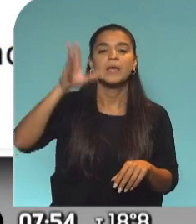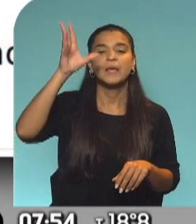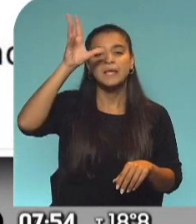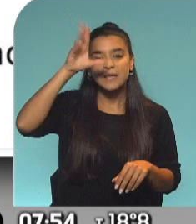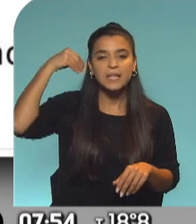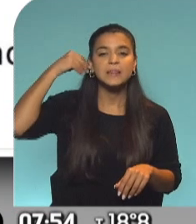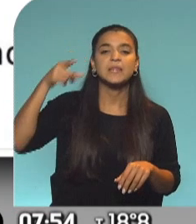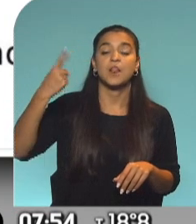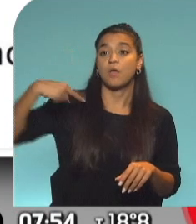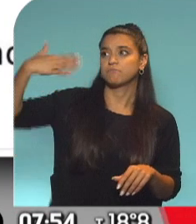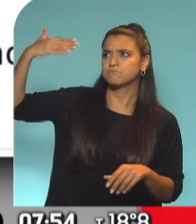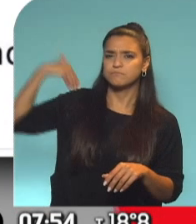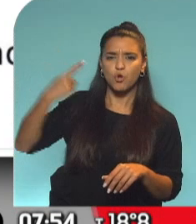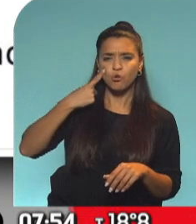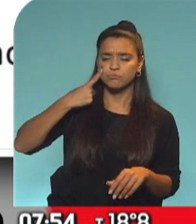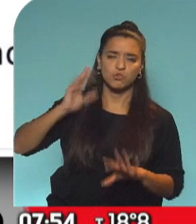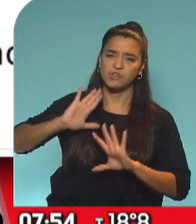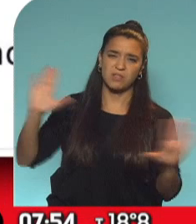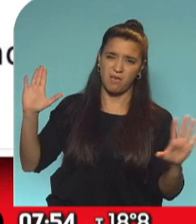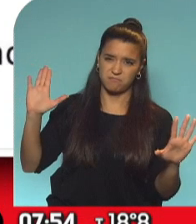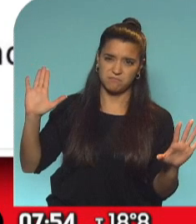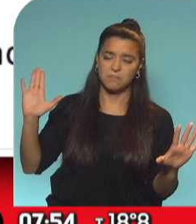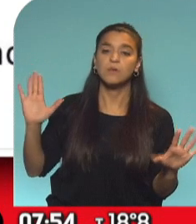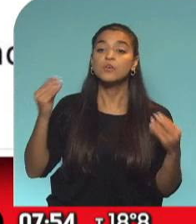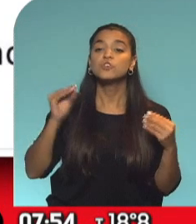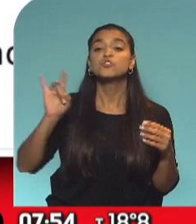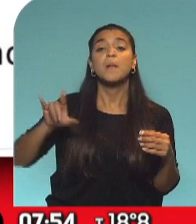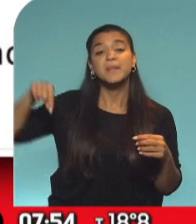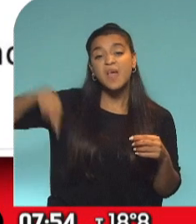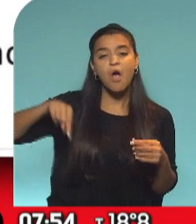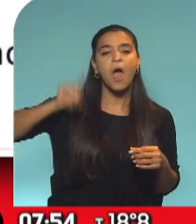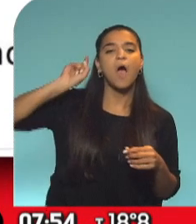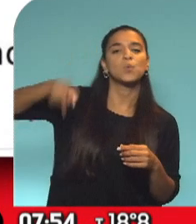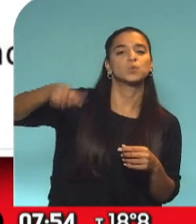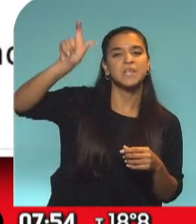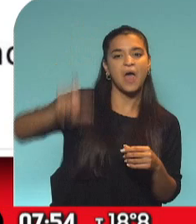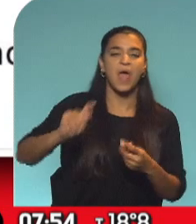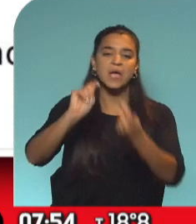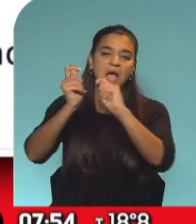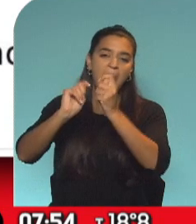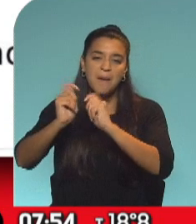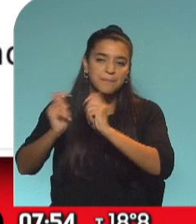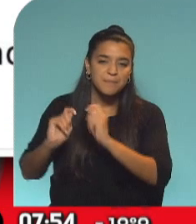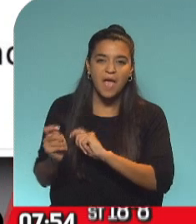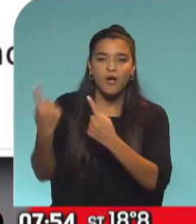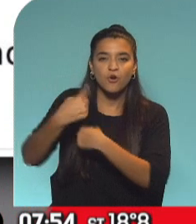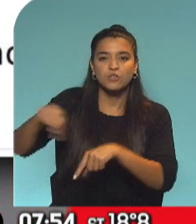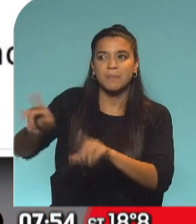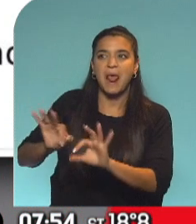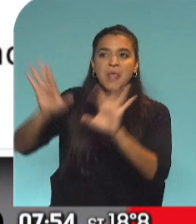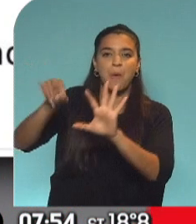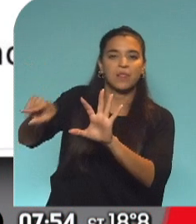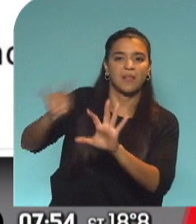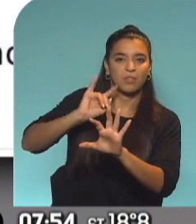constituyente que conocí murió hace mucho sólo queda la acusada que modifica instituciones para quedar absuelta